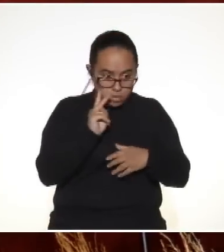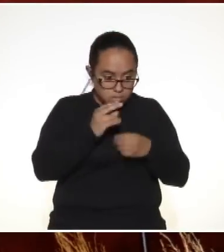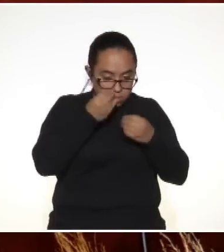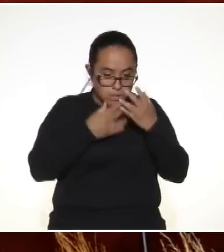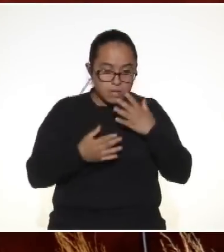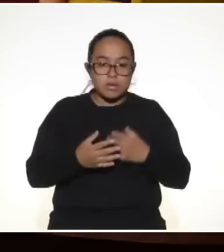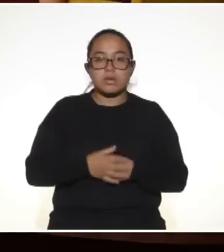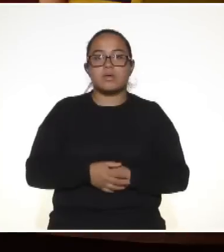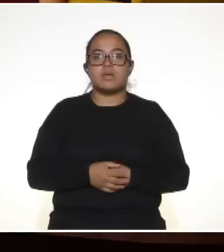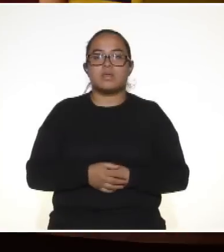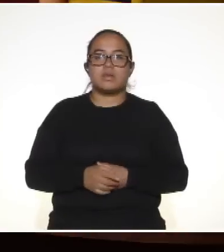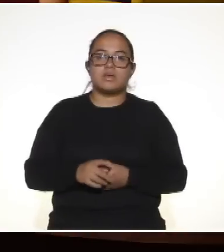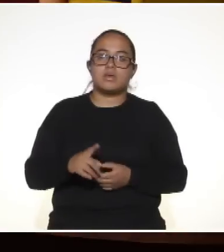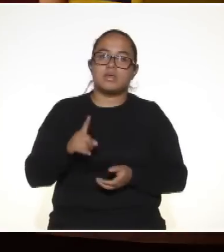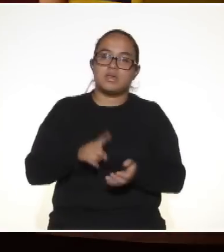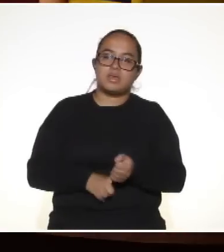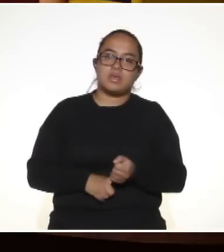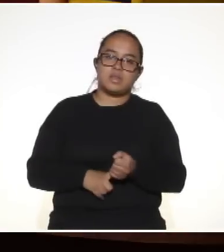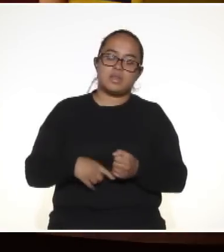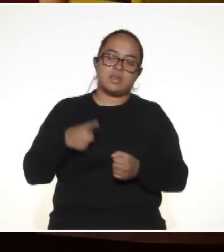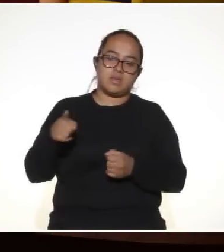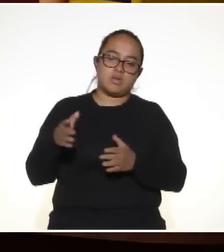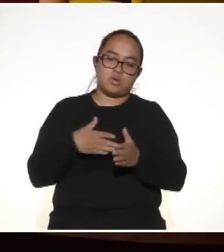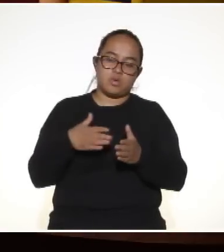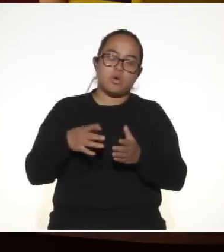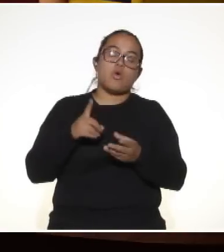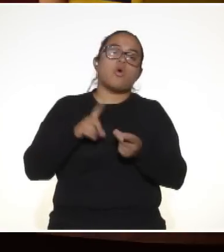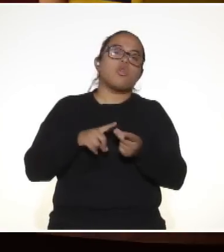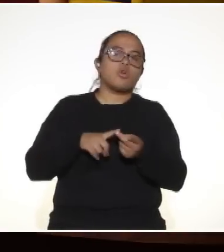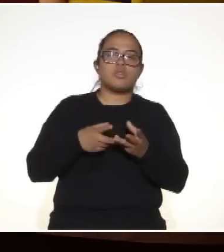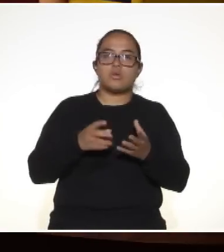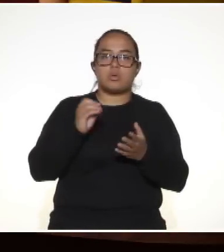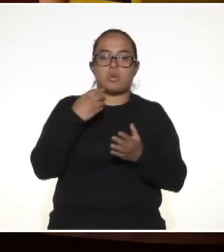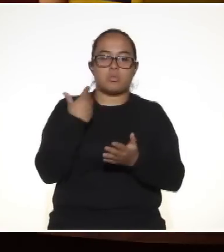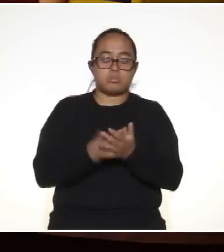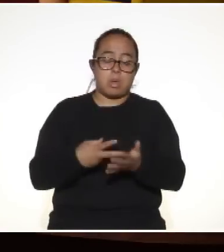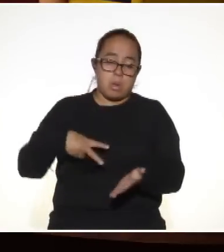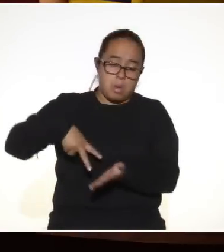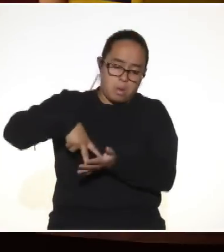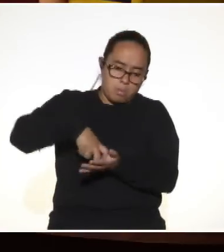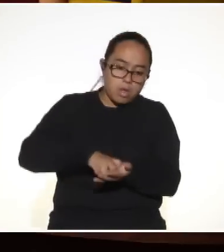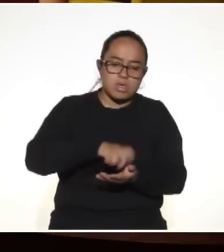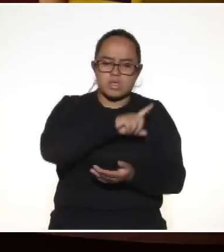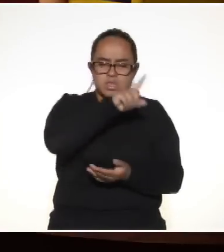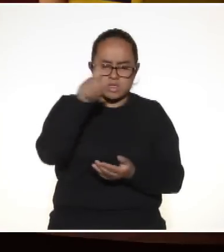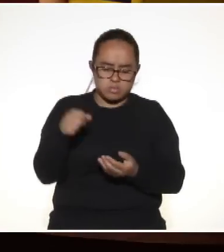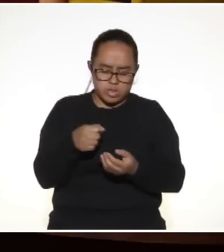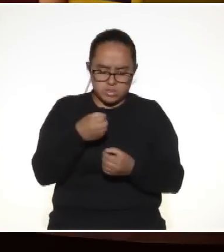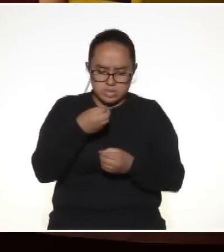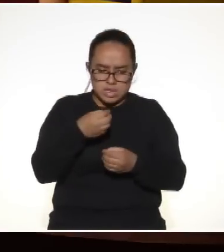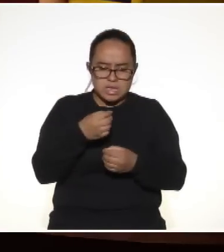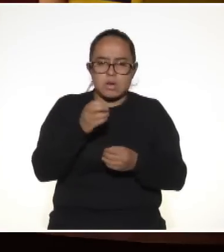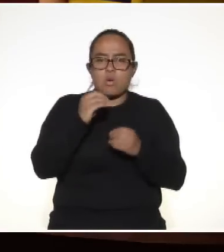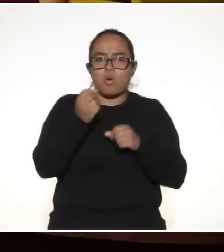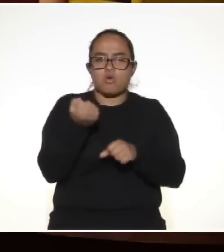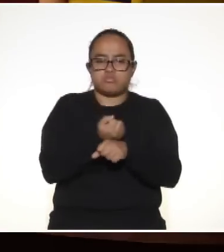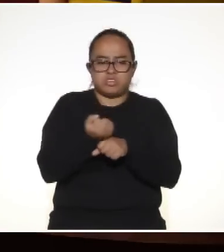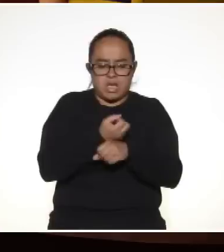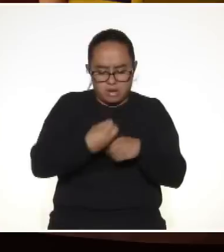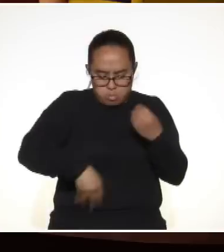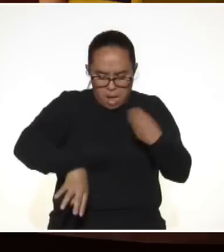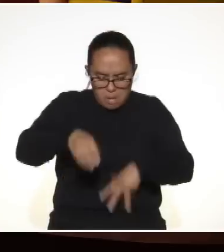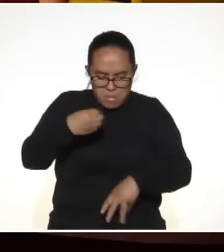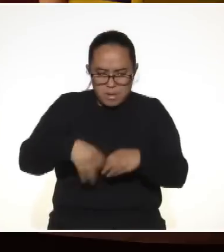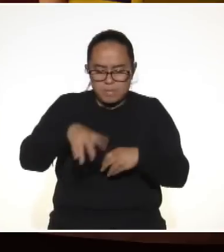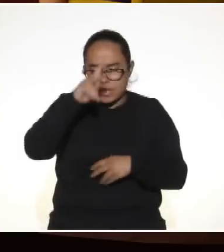está Turismo sangrando? en la cocina. Por ejemplo, o donde sea, ¿no? o te caes de rodillas y te están sangrando las rodillas. ¿Cuándo es seria una hemorragia?